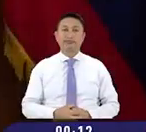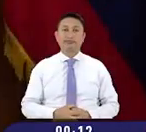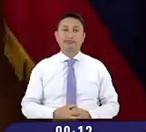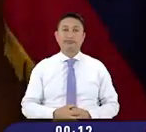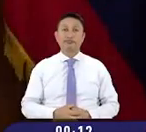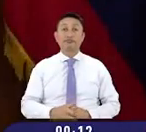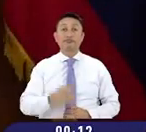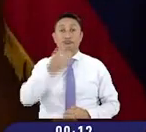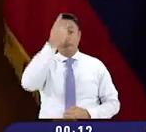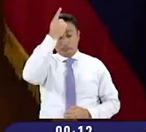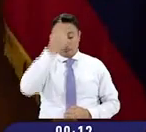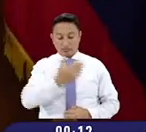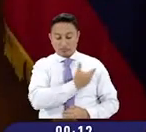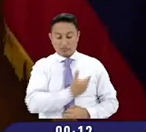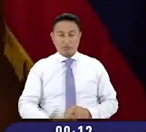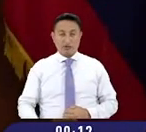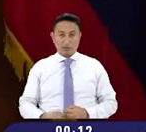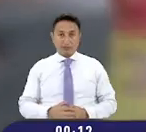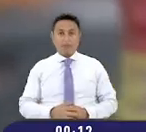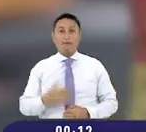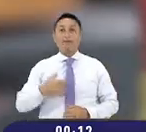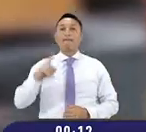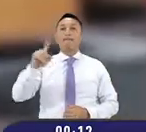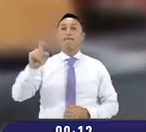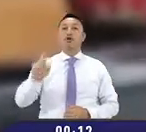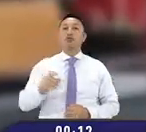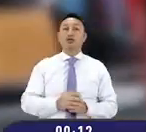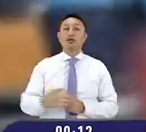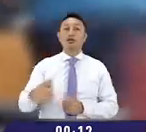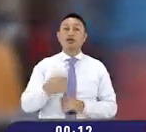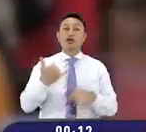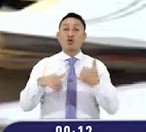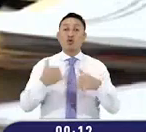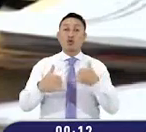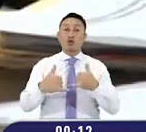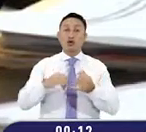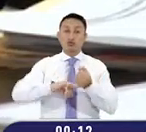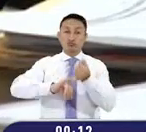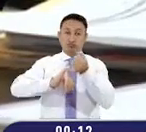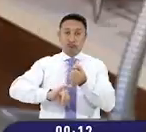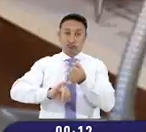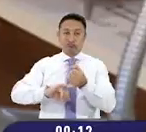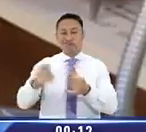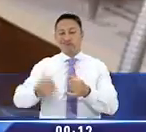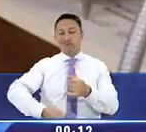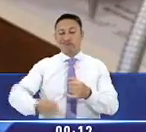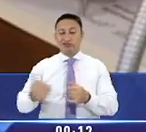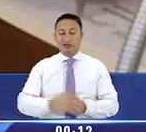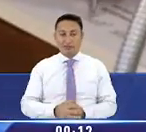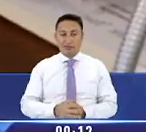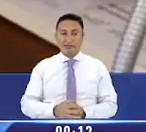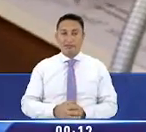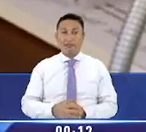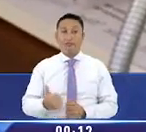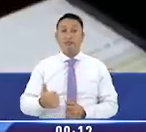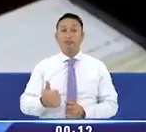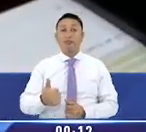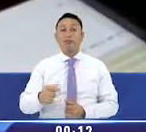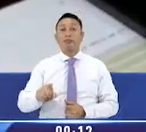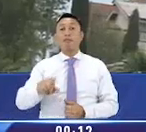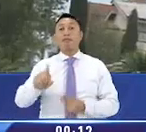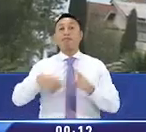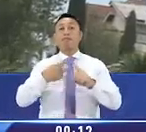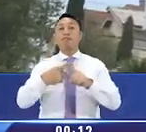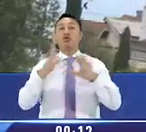Por decisión del presidente Daniel Noboa, la pregunta de los casinos fue retirada de la consulta popular, pero a ella ahora se suman 9